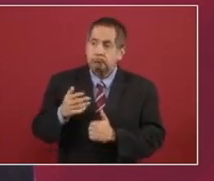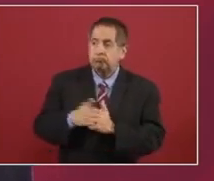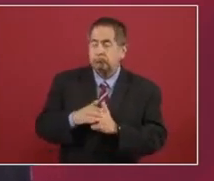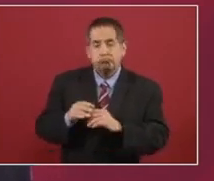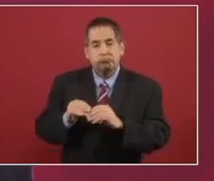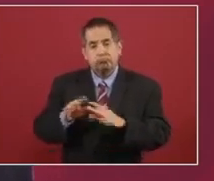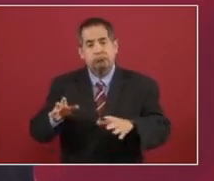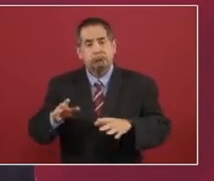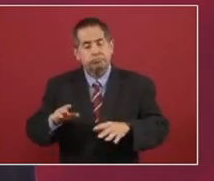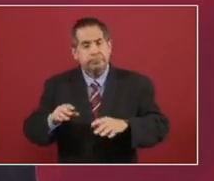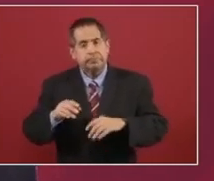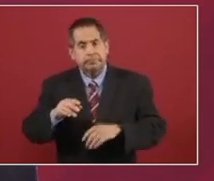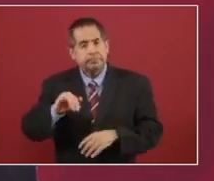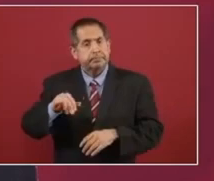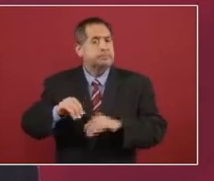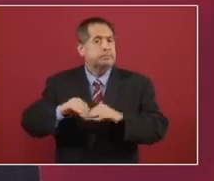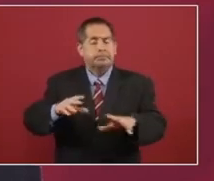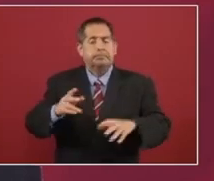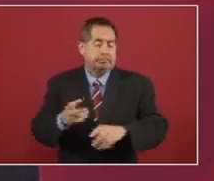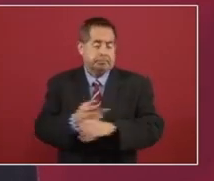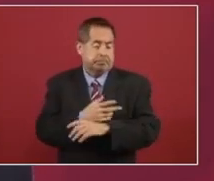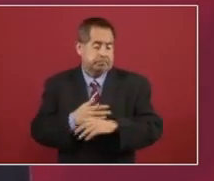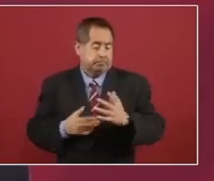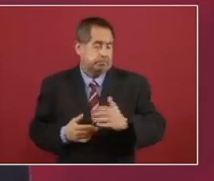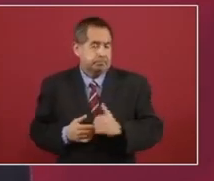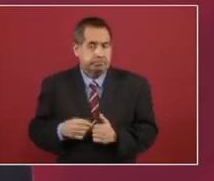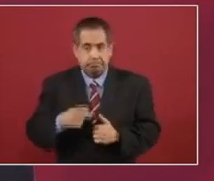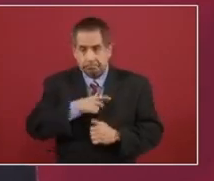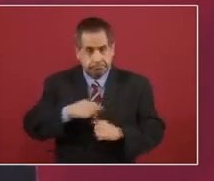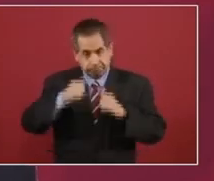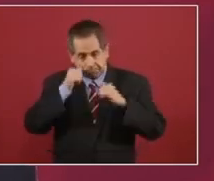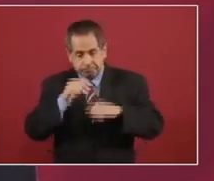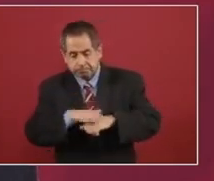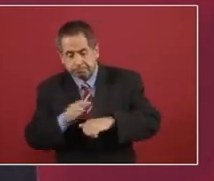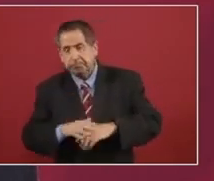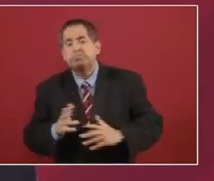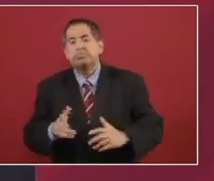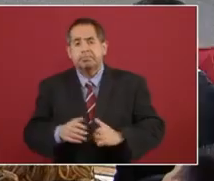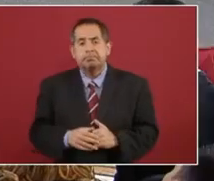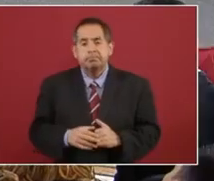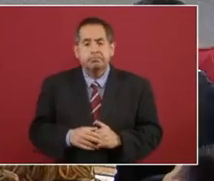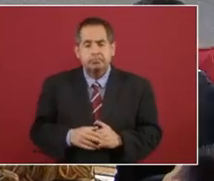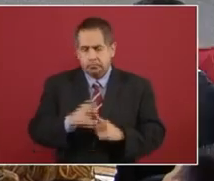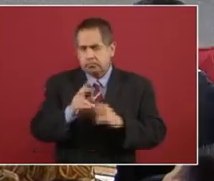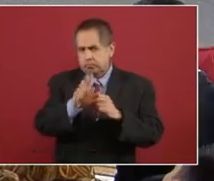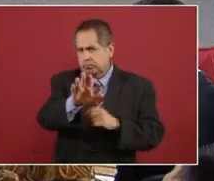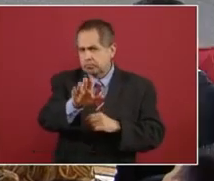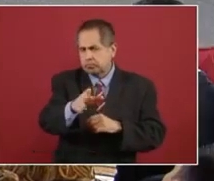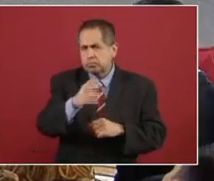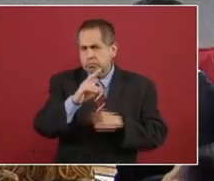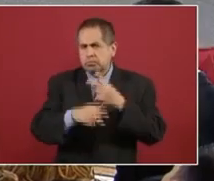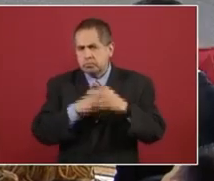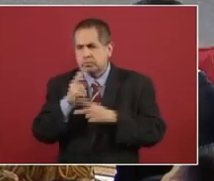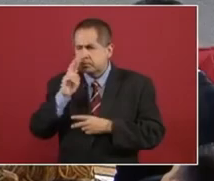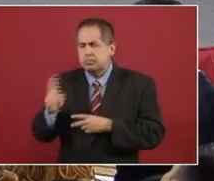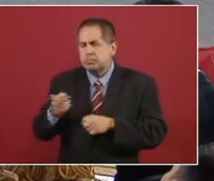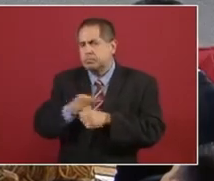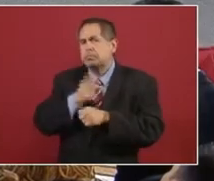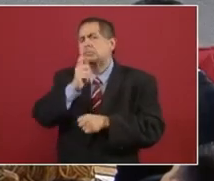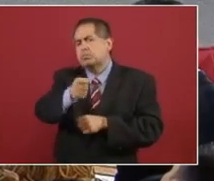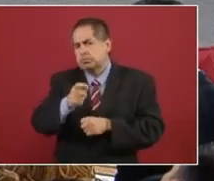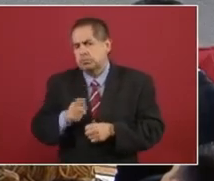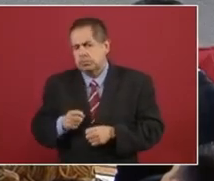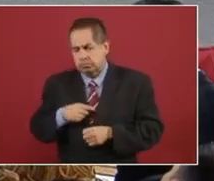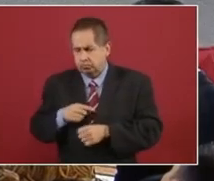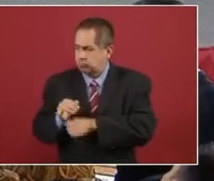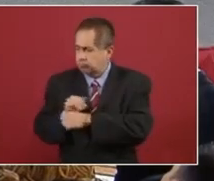dársele curso, debe atenderse. Voy a ver de qué se trata,